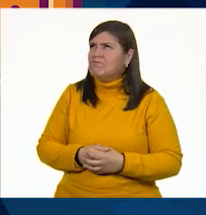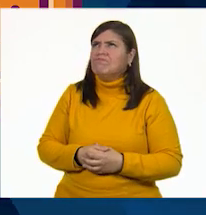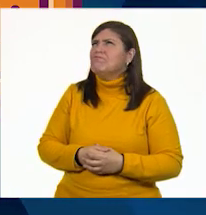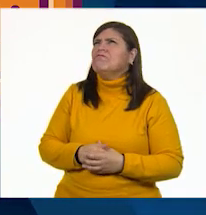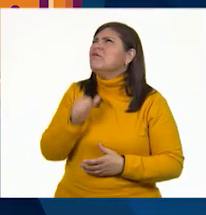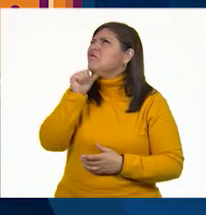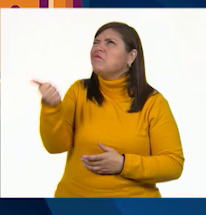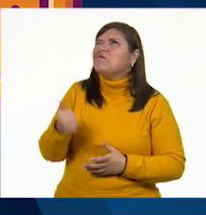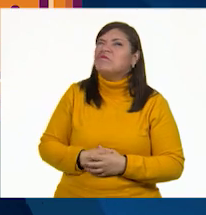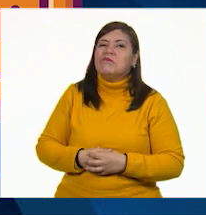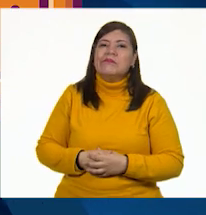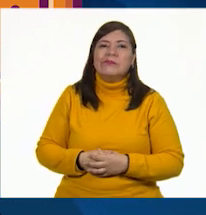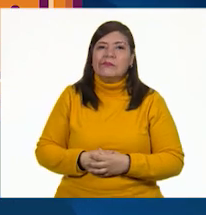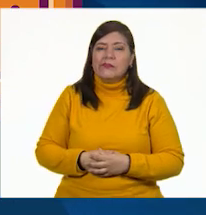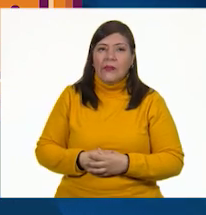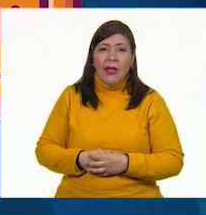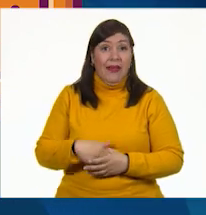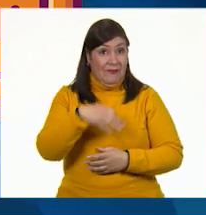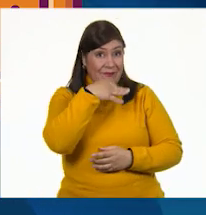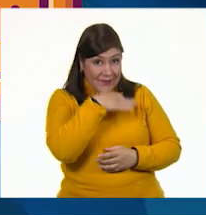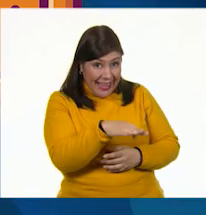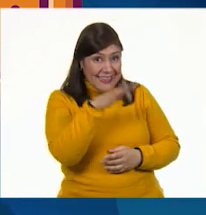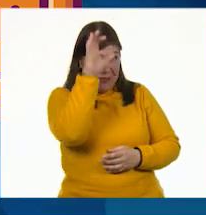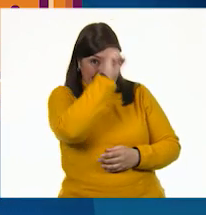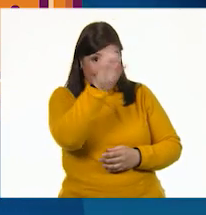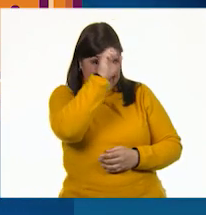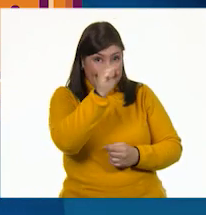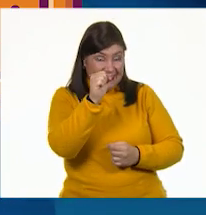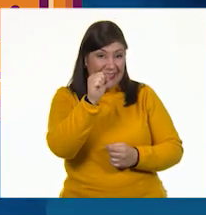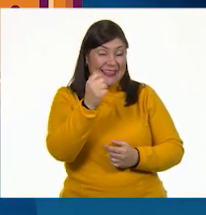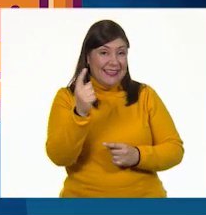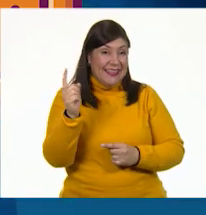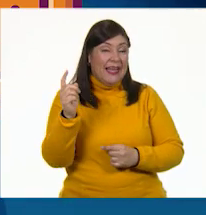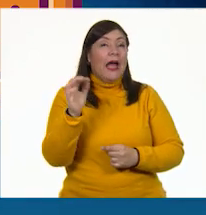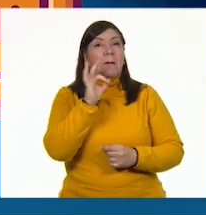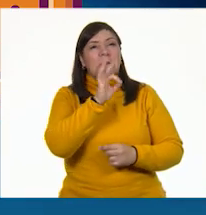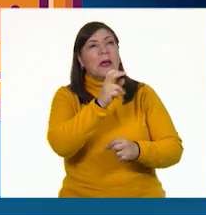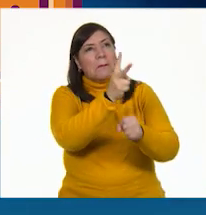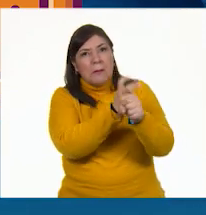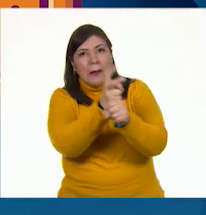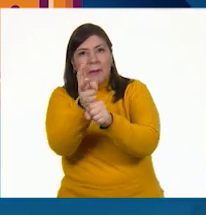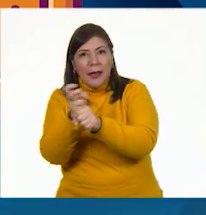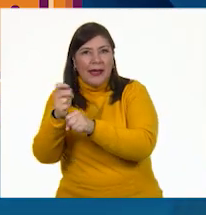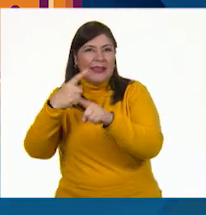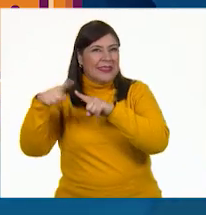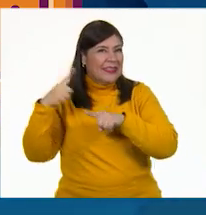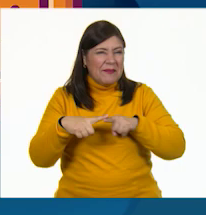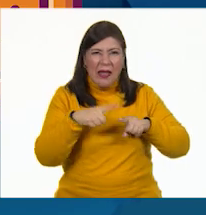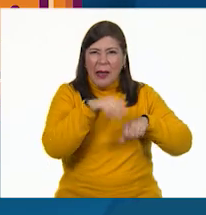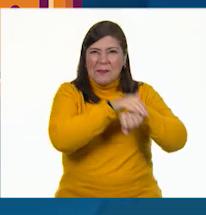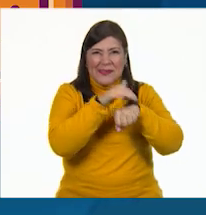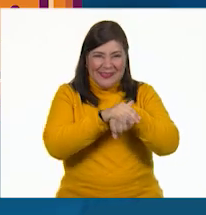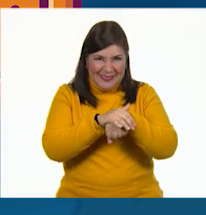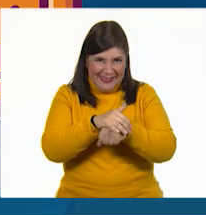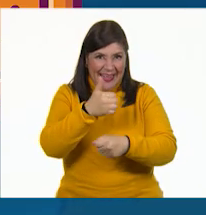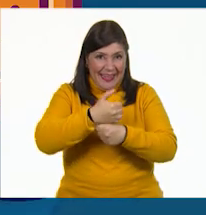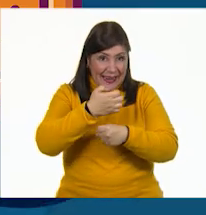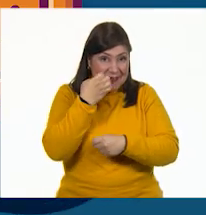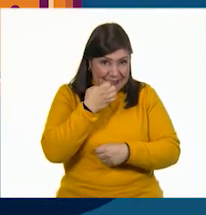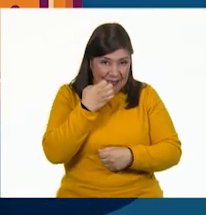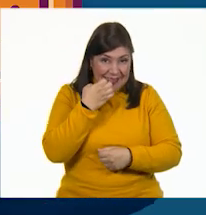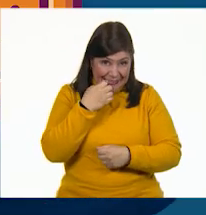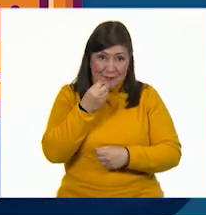Nada. Una fiesta con un payaso. Y invitamos a todos tus amigos de la primaria. ¡Estaría